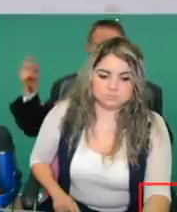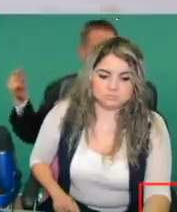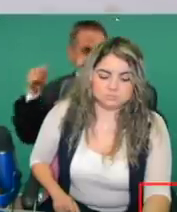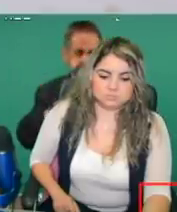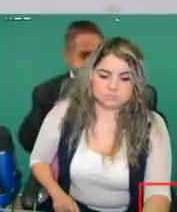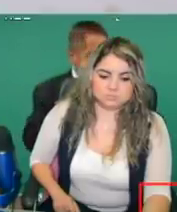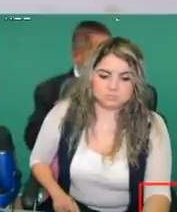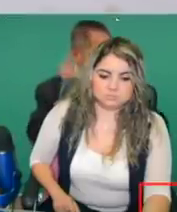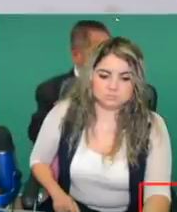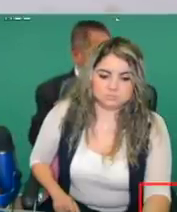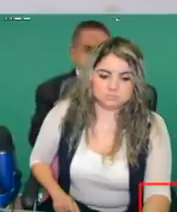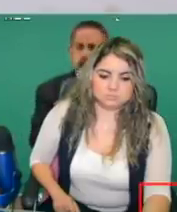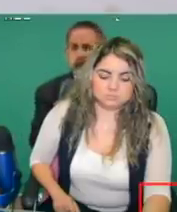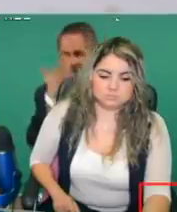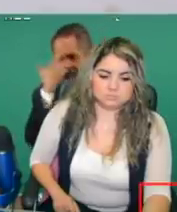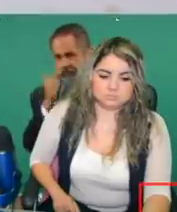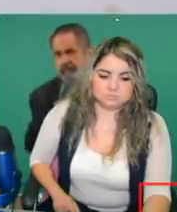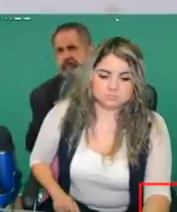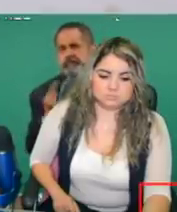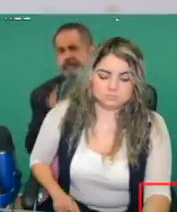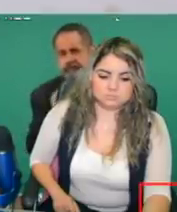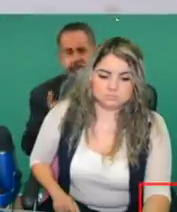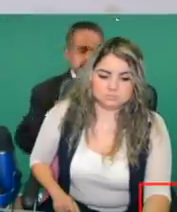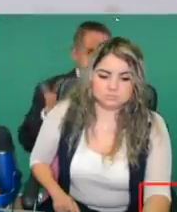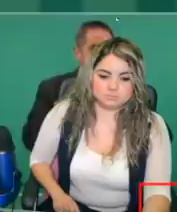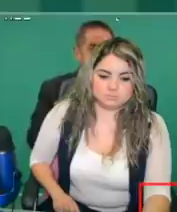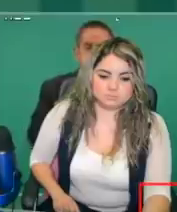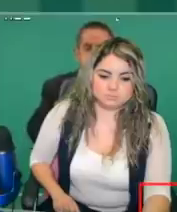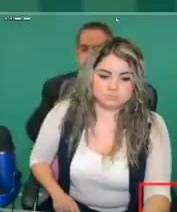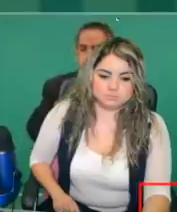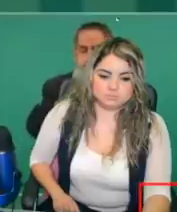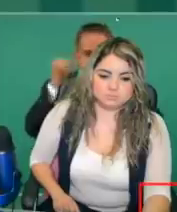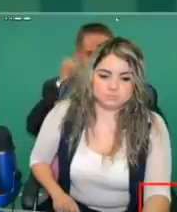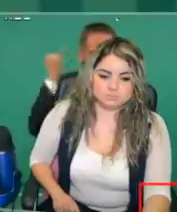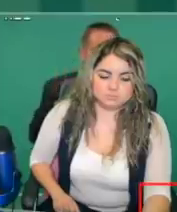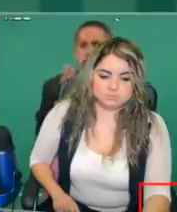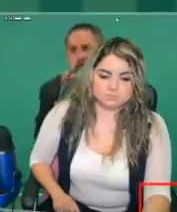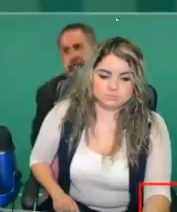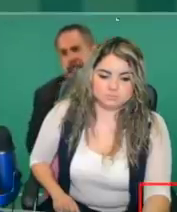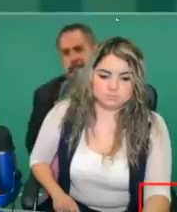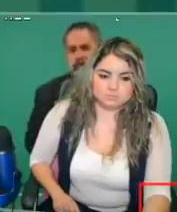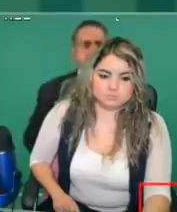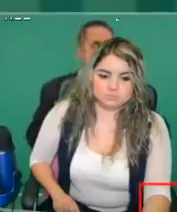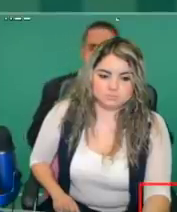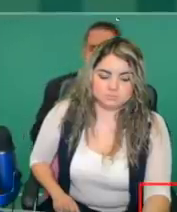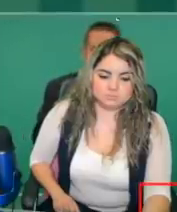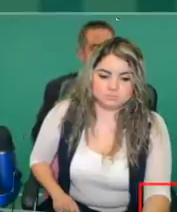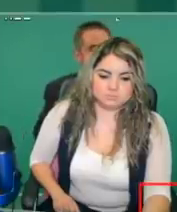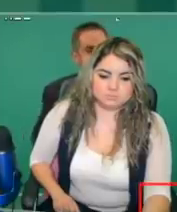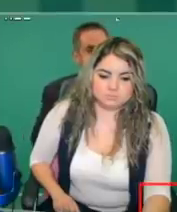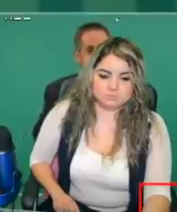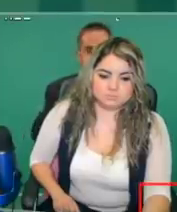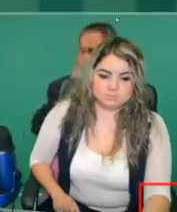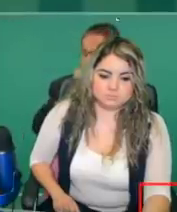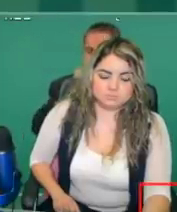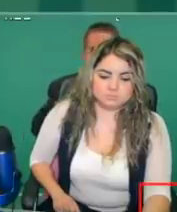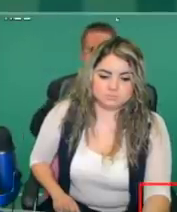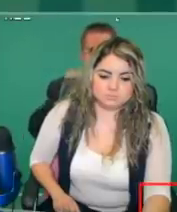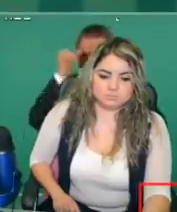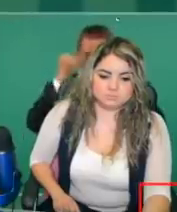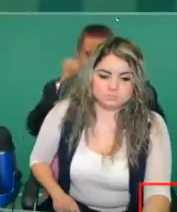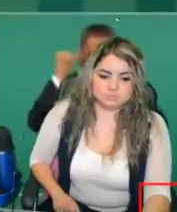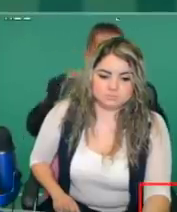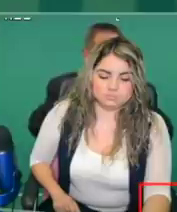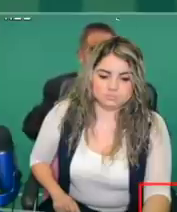se conozca exactamente qué fue lo que pasó. Difícilmente podríamos establecer en este momento qué fue y por eso no vamos a especular, pero